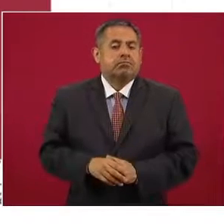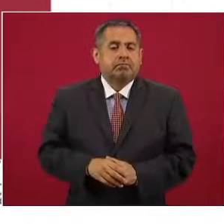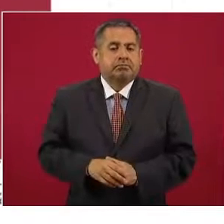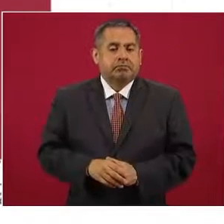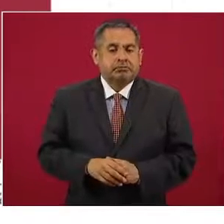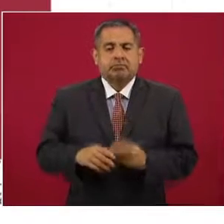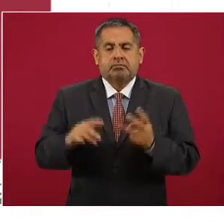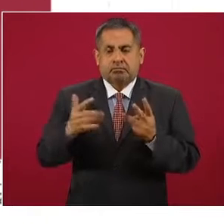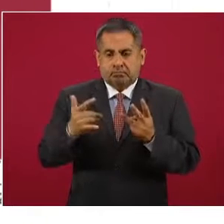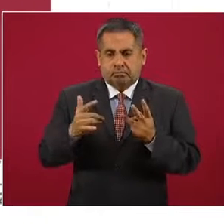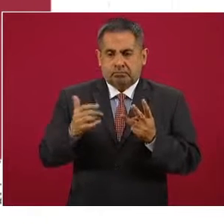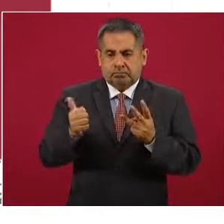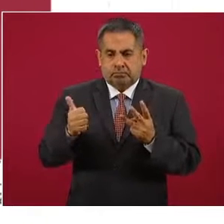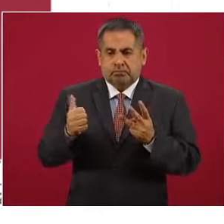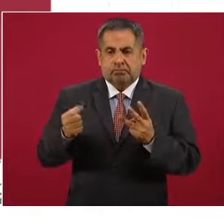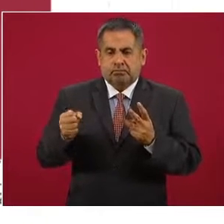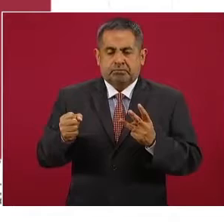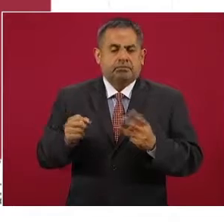Julio, agosto y septiembre.